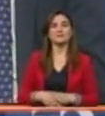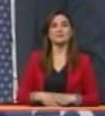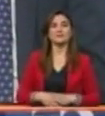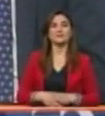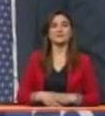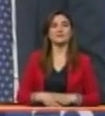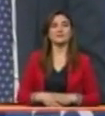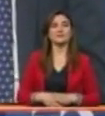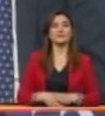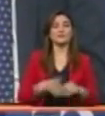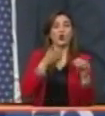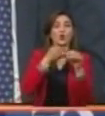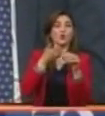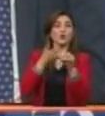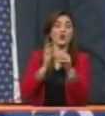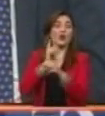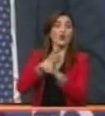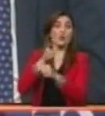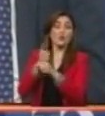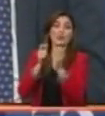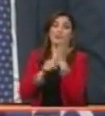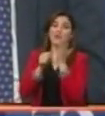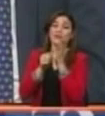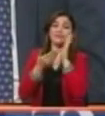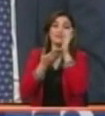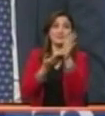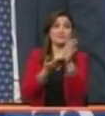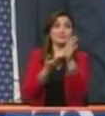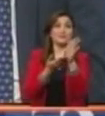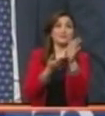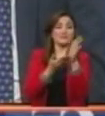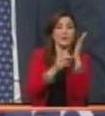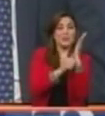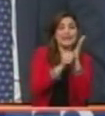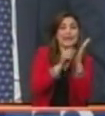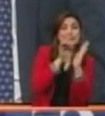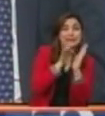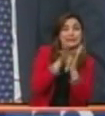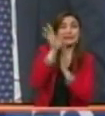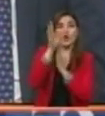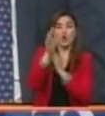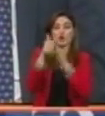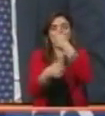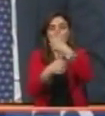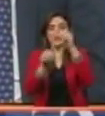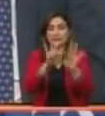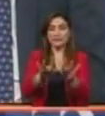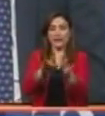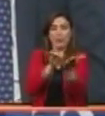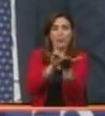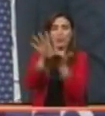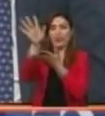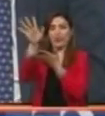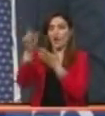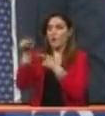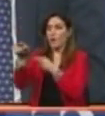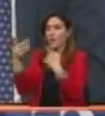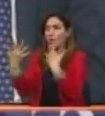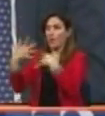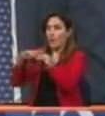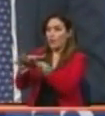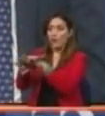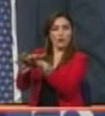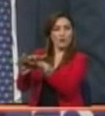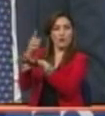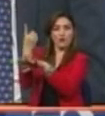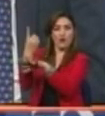basa en intenciones y en disposiciones de ministerios. Por ejemplo, eliminar ministerios, eliminar subsecretarías, fusionar unas con otras, adherir unas